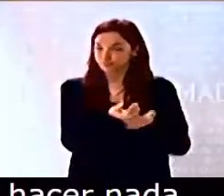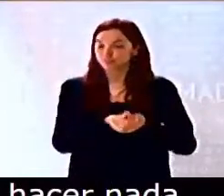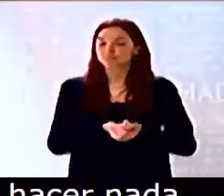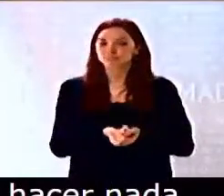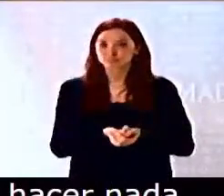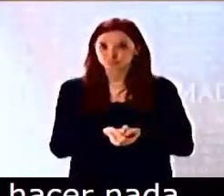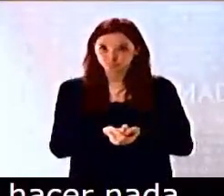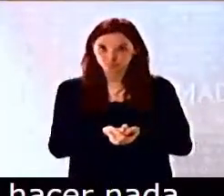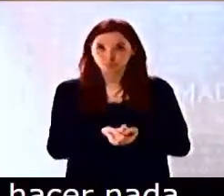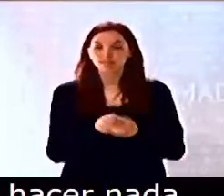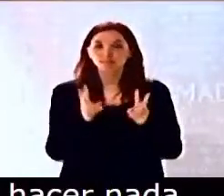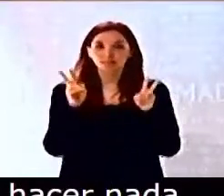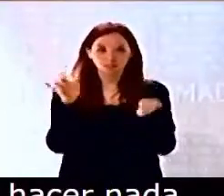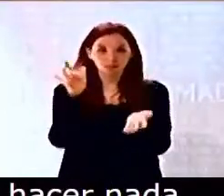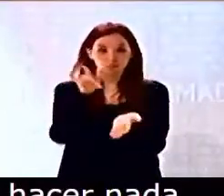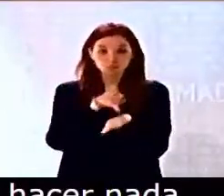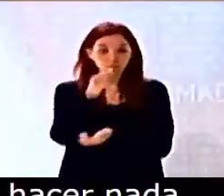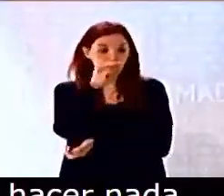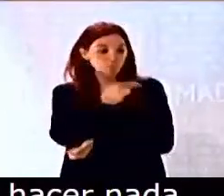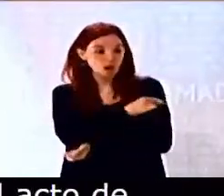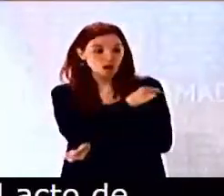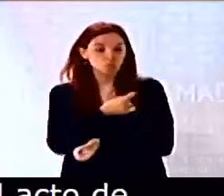en el acto de vacunación